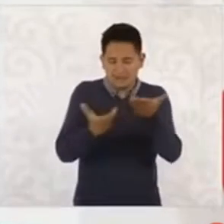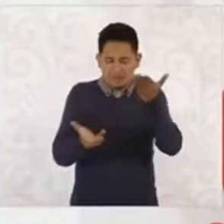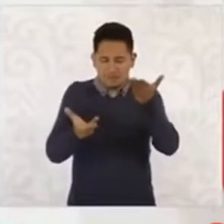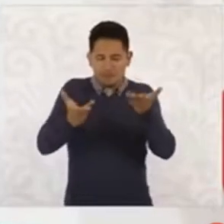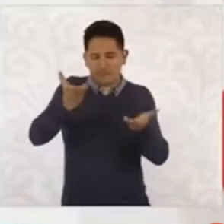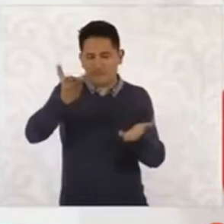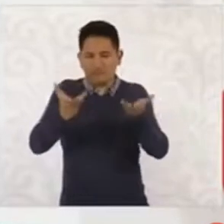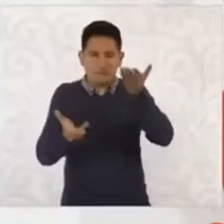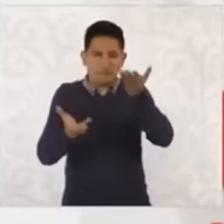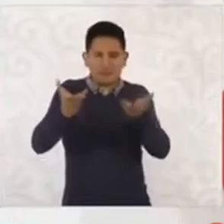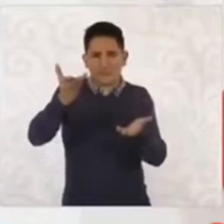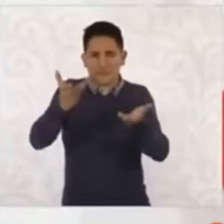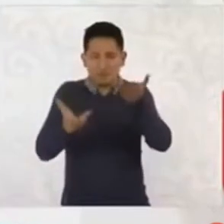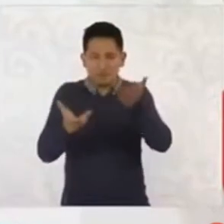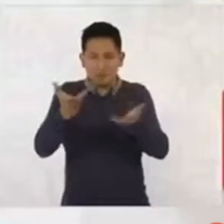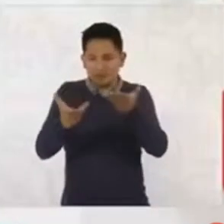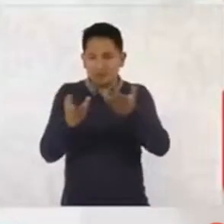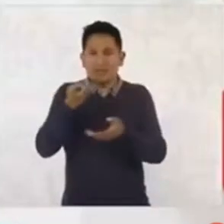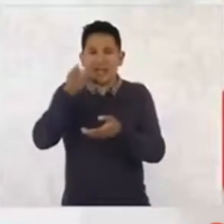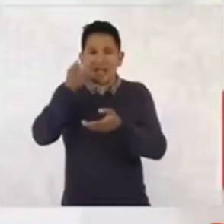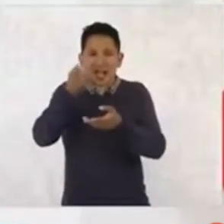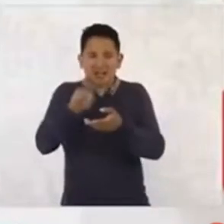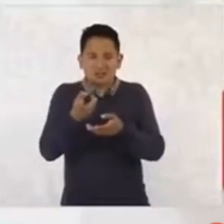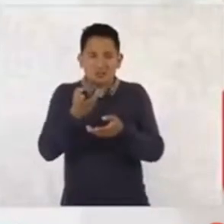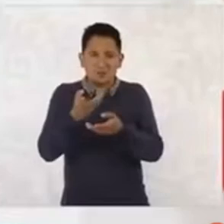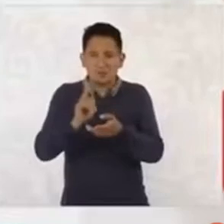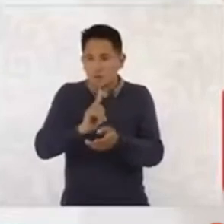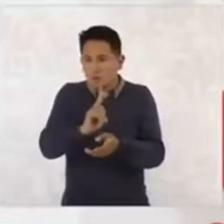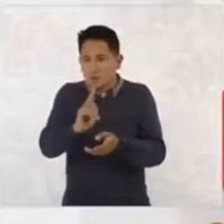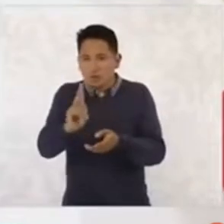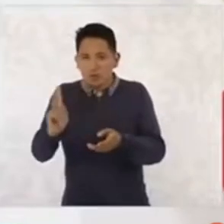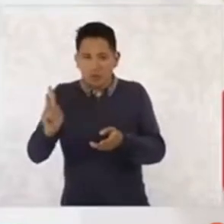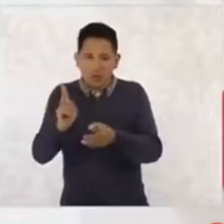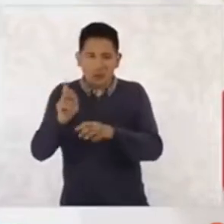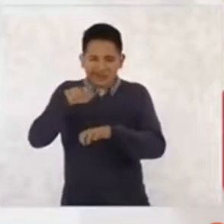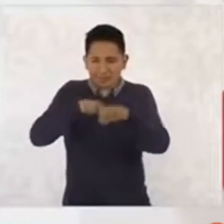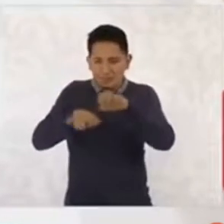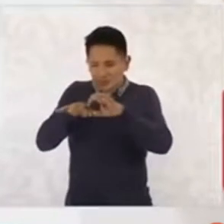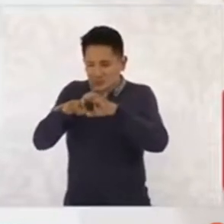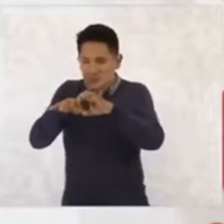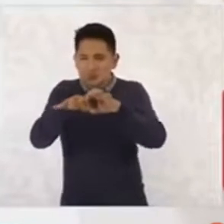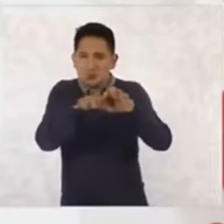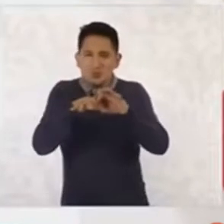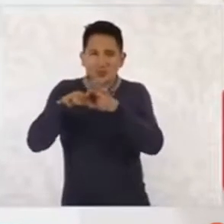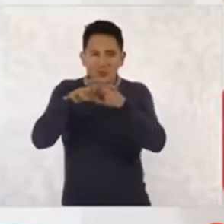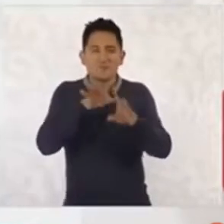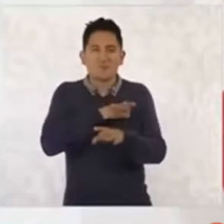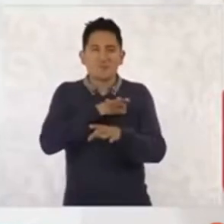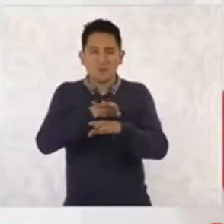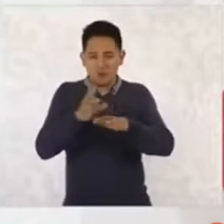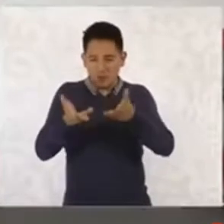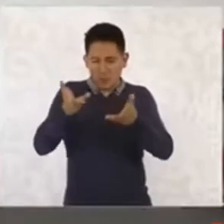Entonces, este movimiento lo realizaban en familia empresarial. Siguiente, por favor.